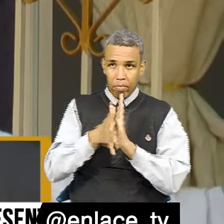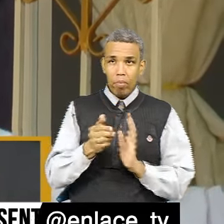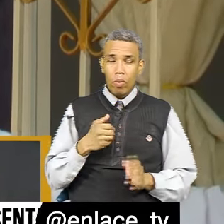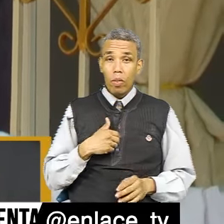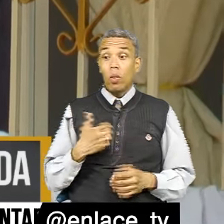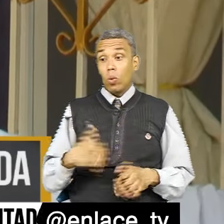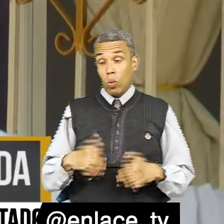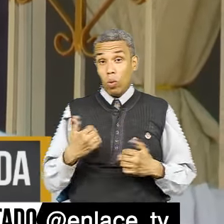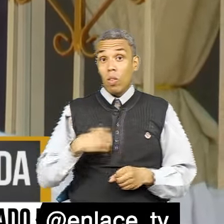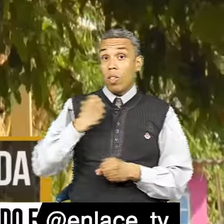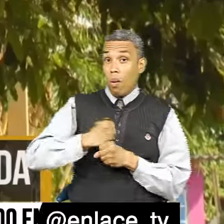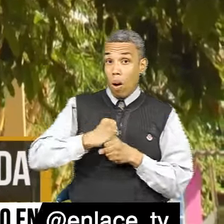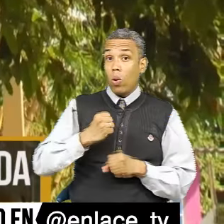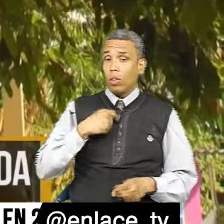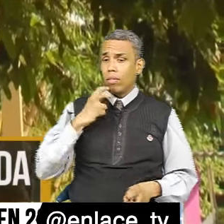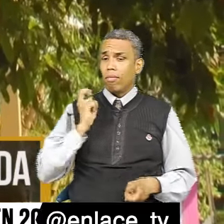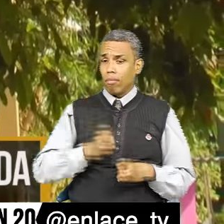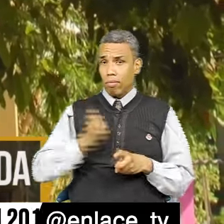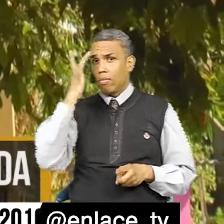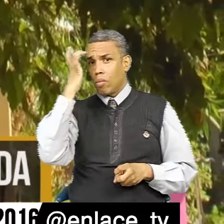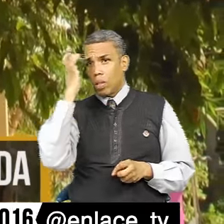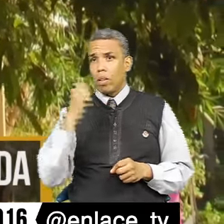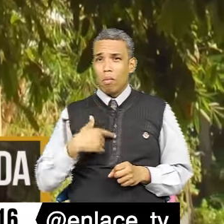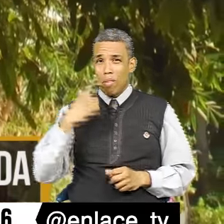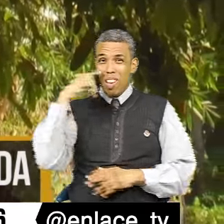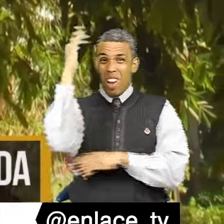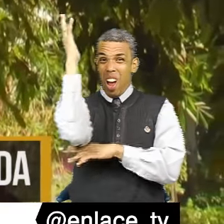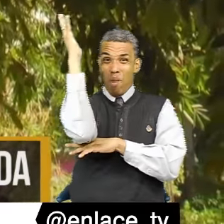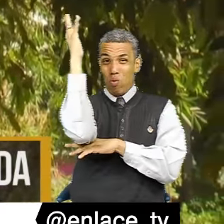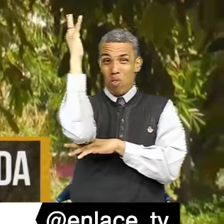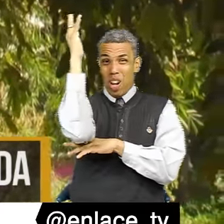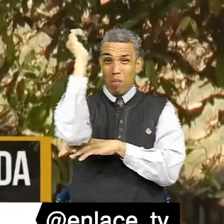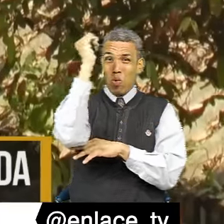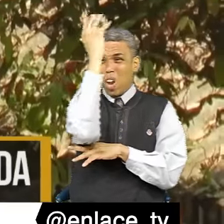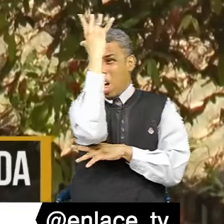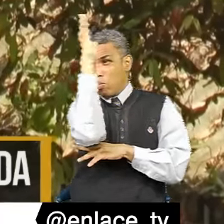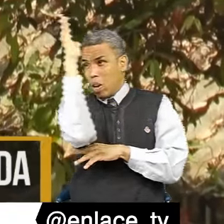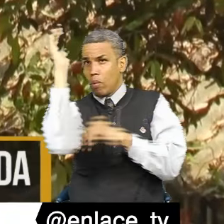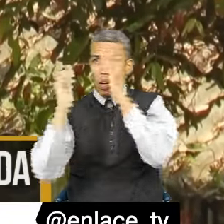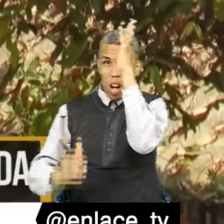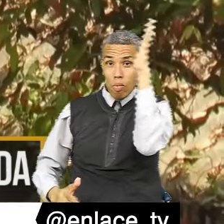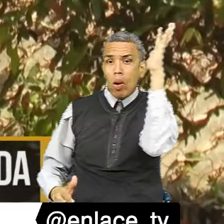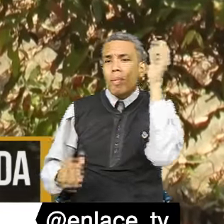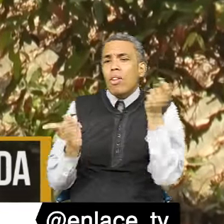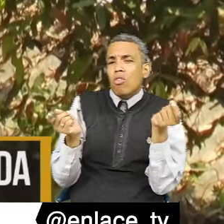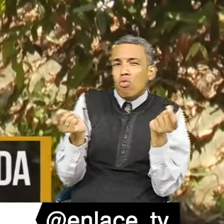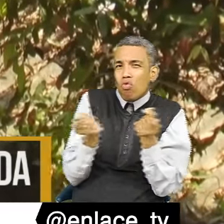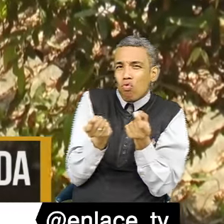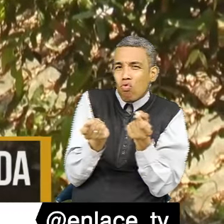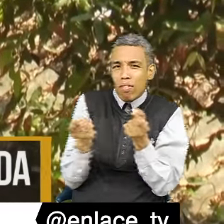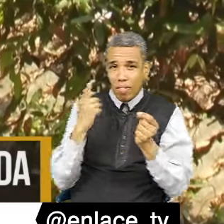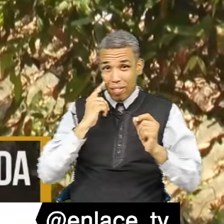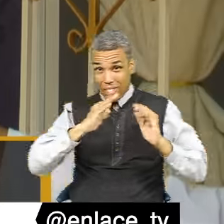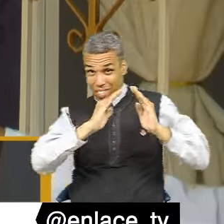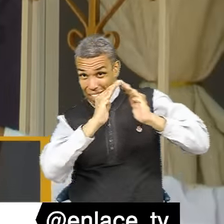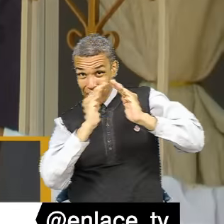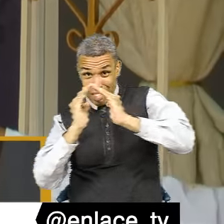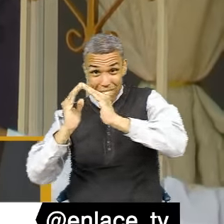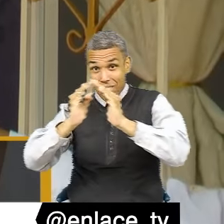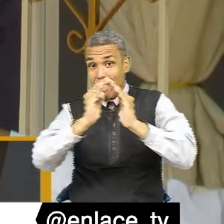poda de unos bambús que están en peligro de caer encima de las casas. Entonces estamos haciendo esa poda,